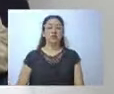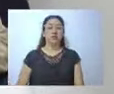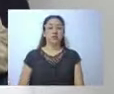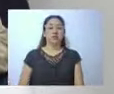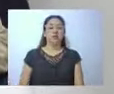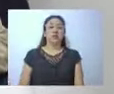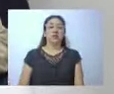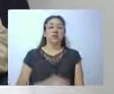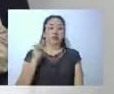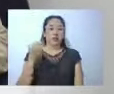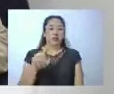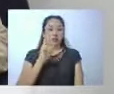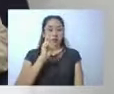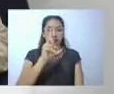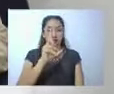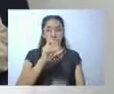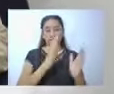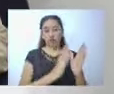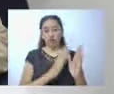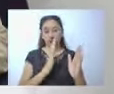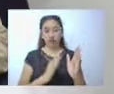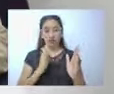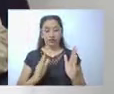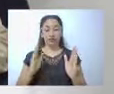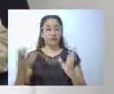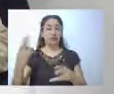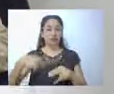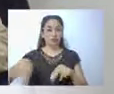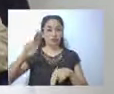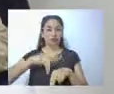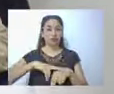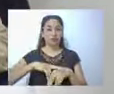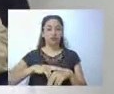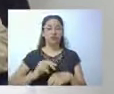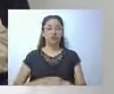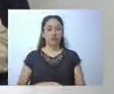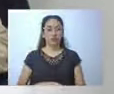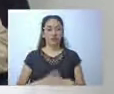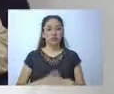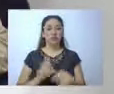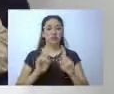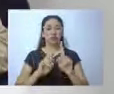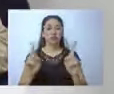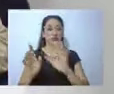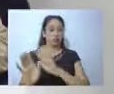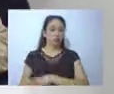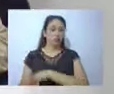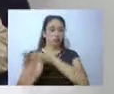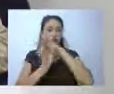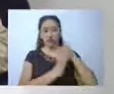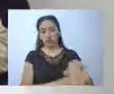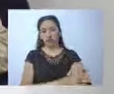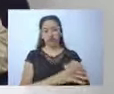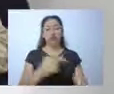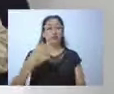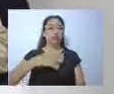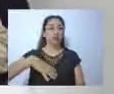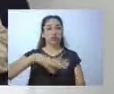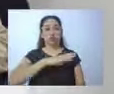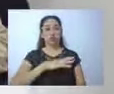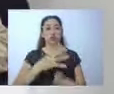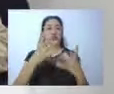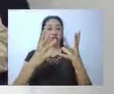proceso, digamos, normal. Por otro lado, no es que nosotros queramos, como la